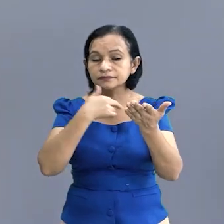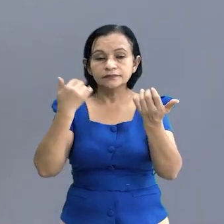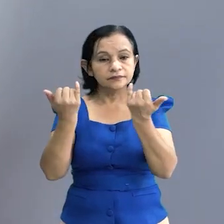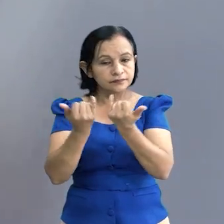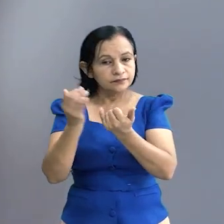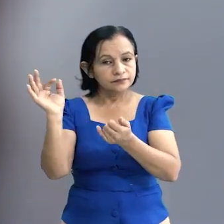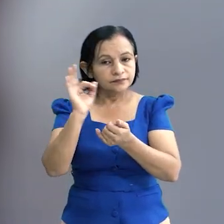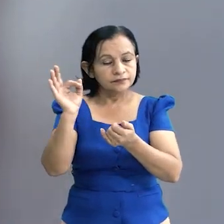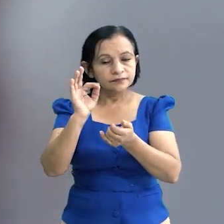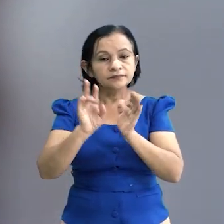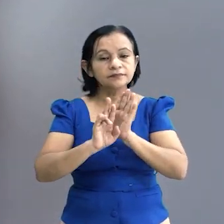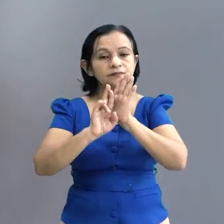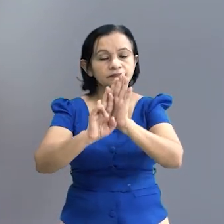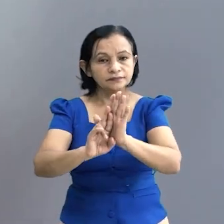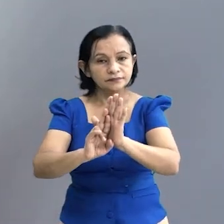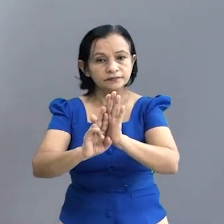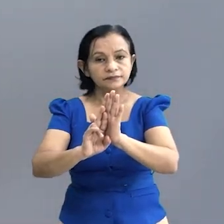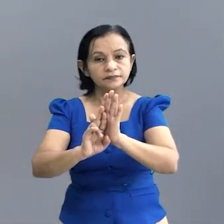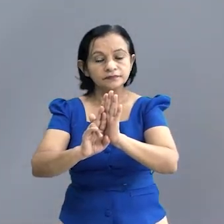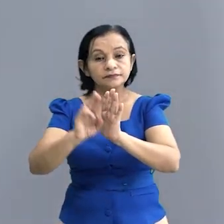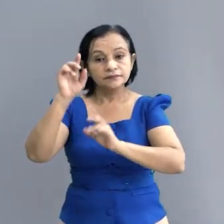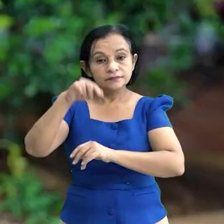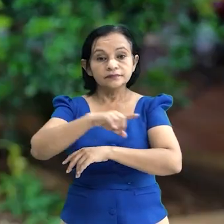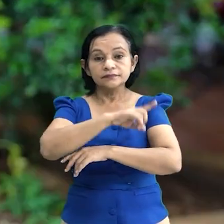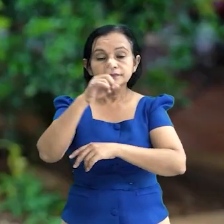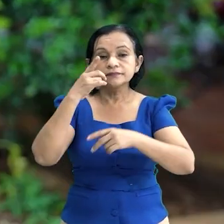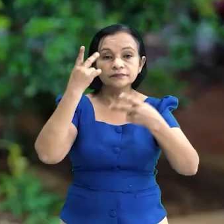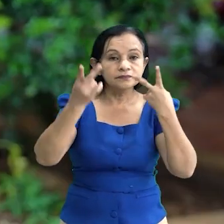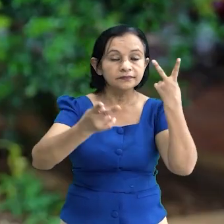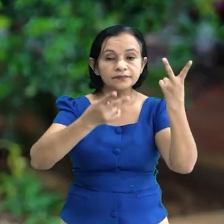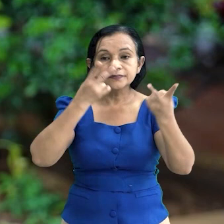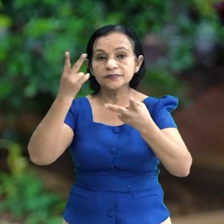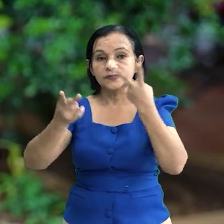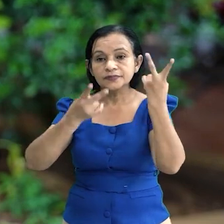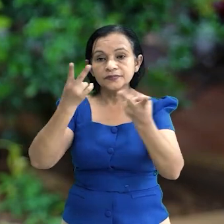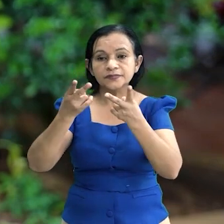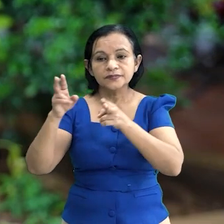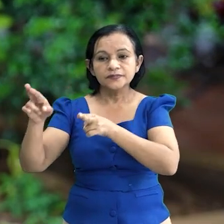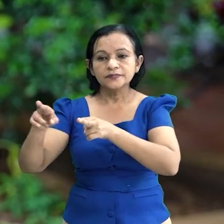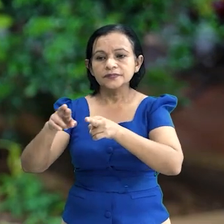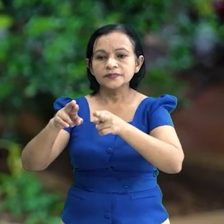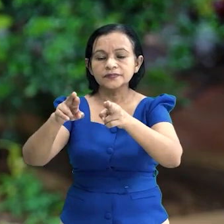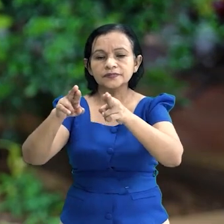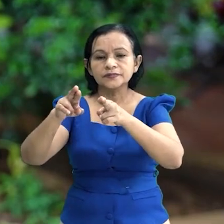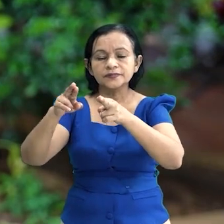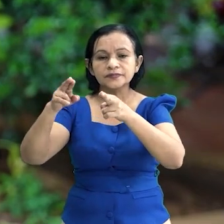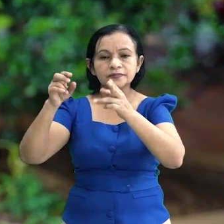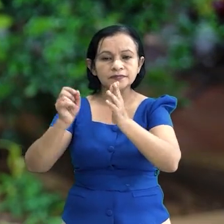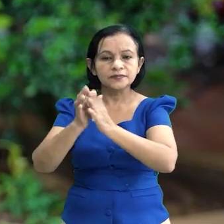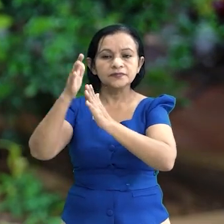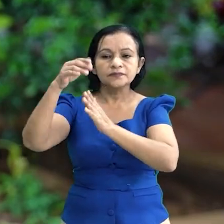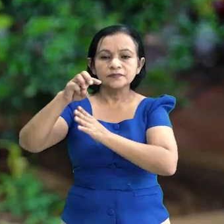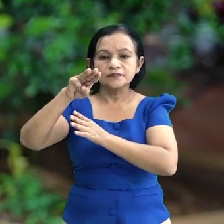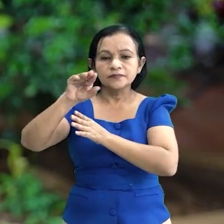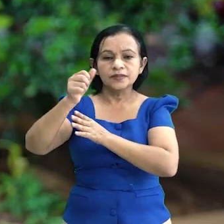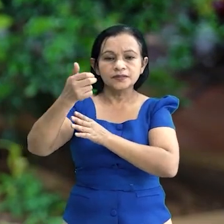asimismo, ¿verdad?, dar las respuestas. El día de hoy estamos visitando las riberas del río Masachapa, el cual hicimos